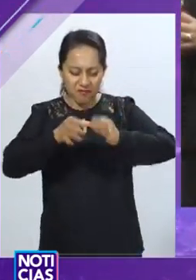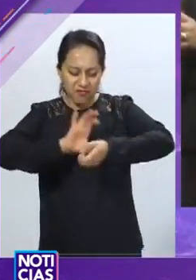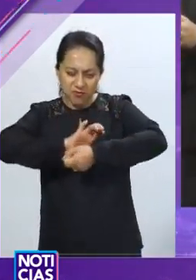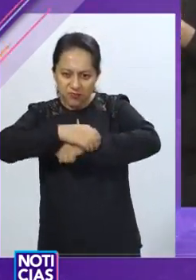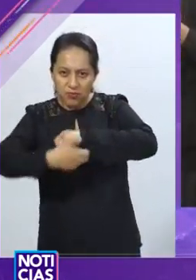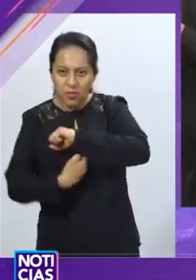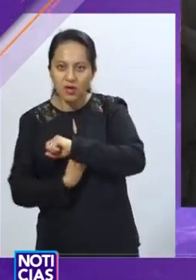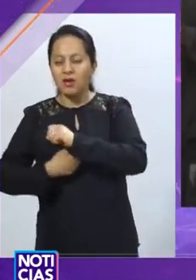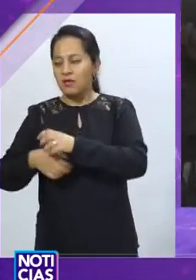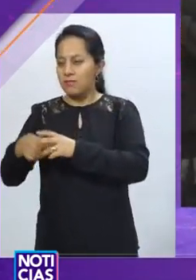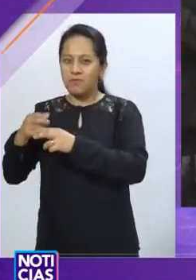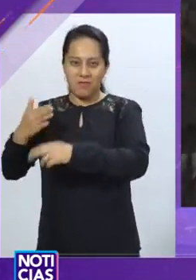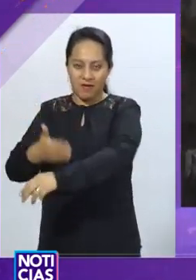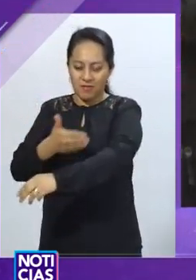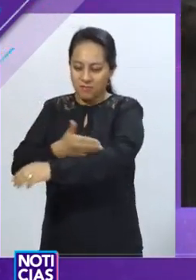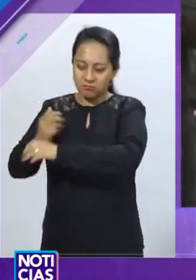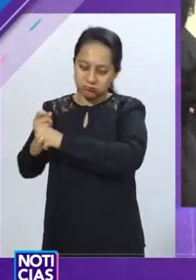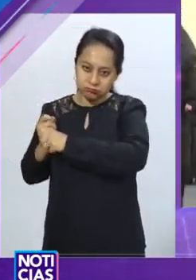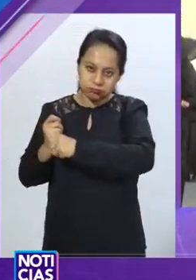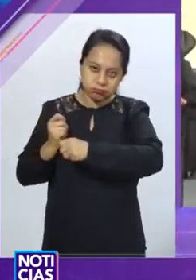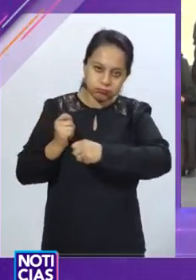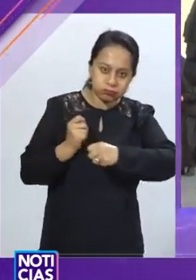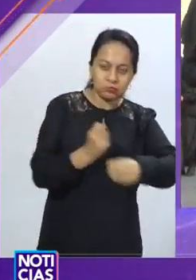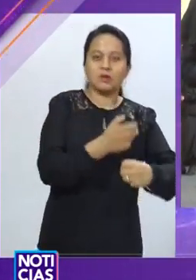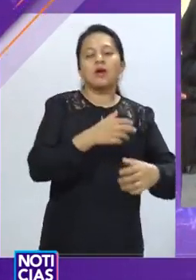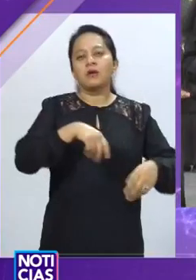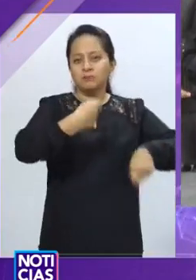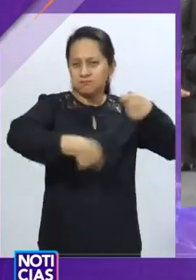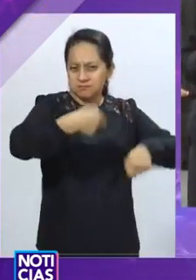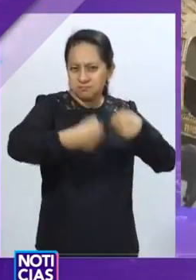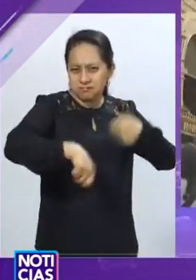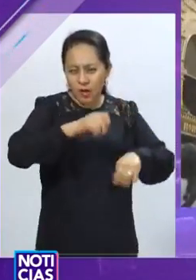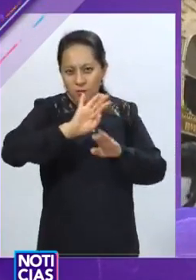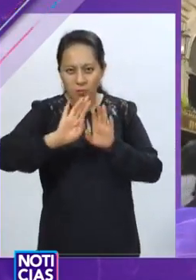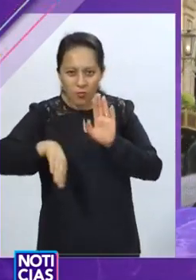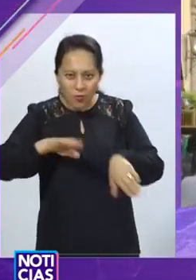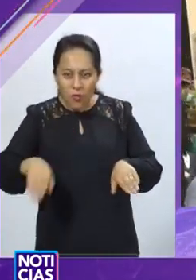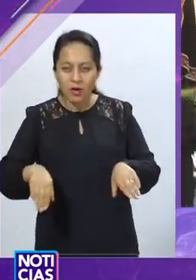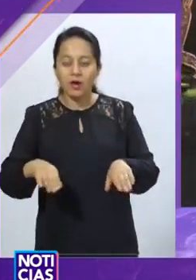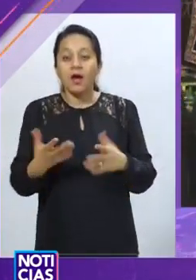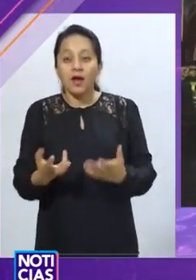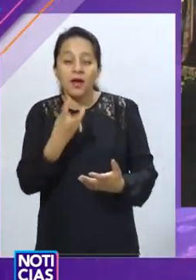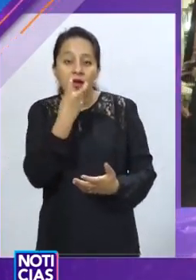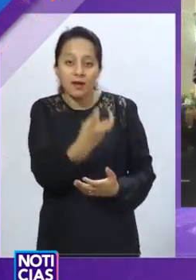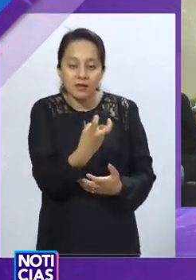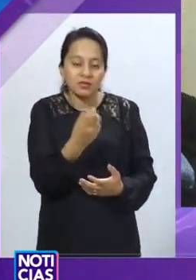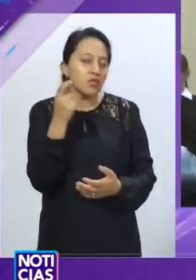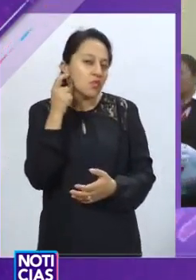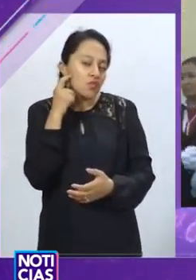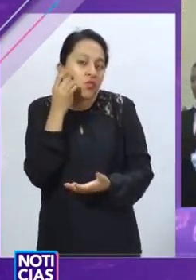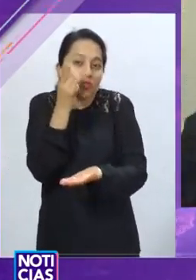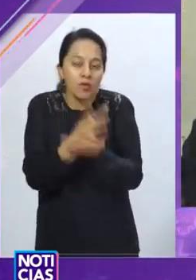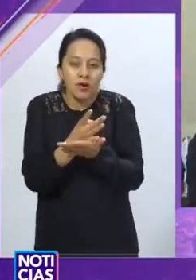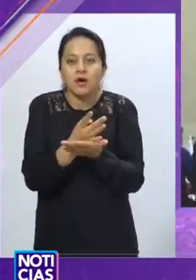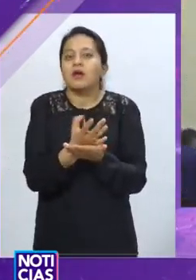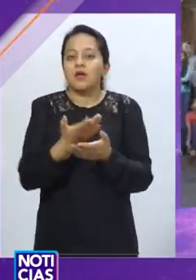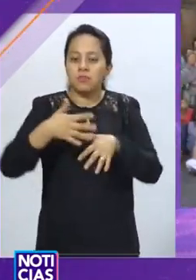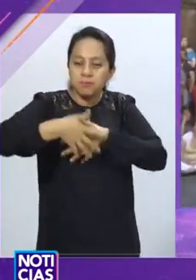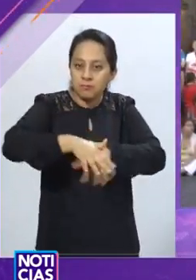Cadenas y arrastre de maderos, así como sonidos de tambores fúnebres, lo único que se escuchaba al paso de la procesión del silencio.